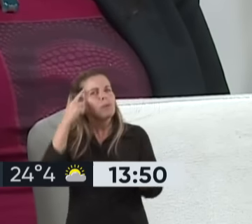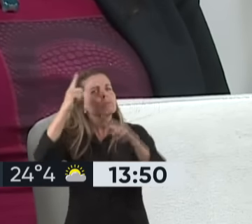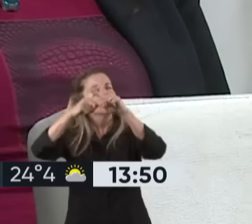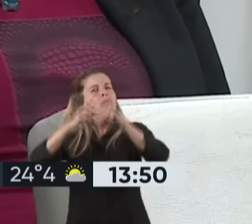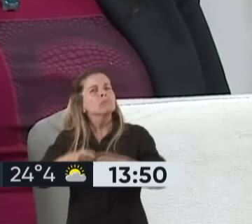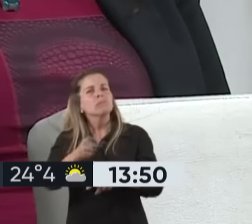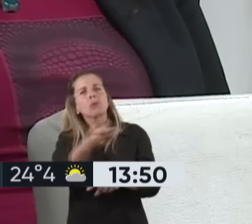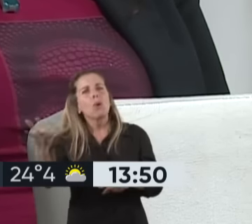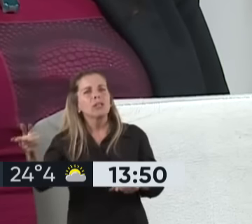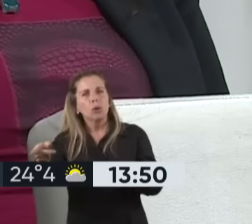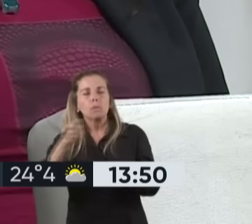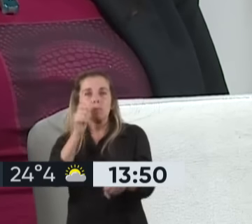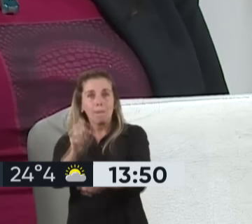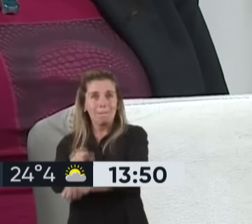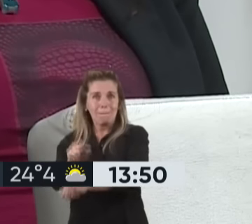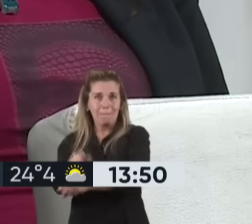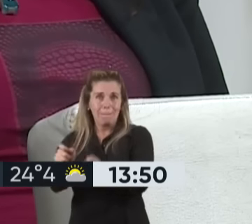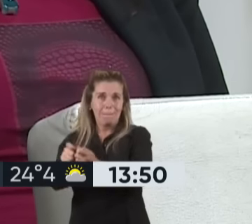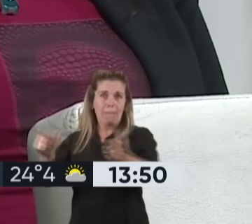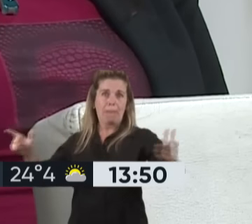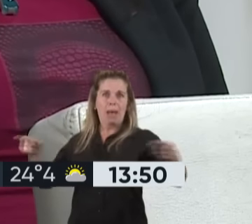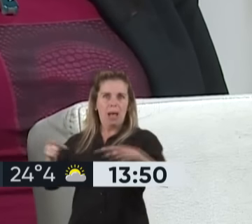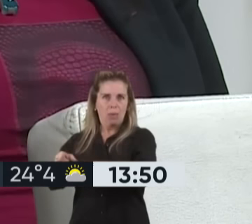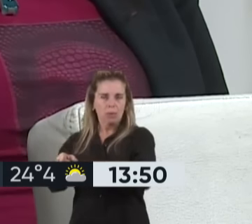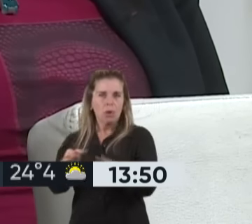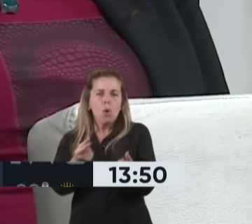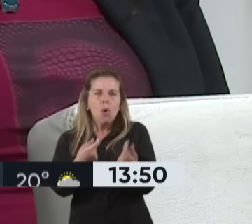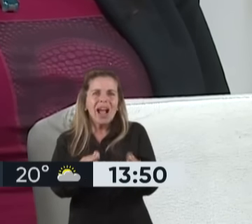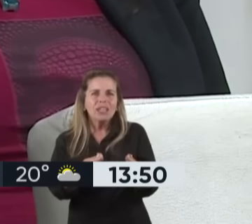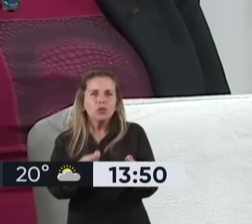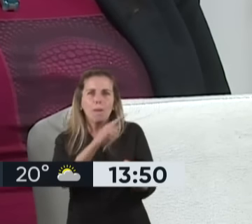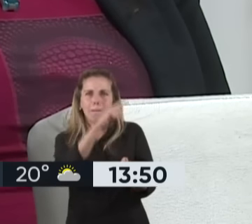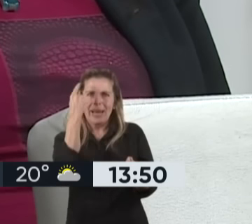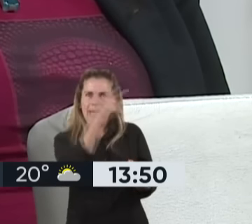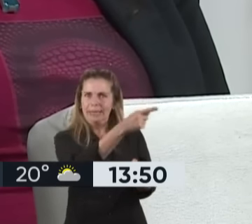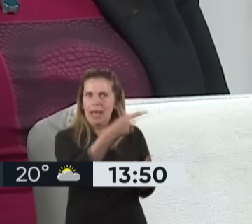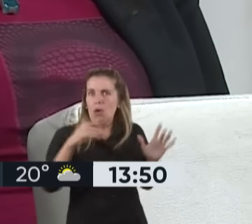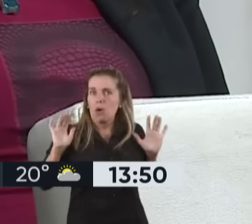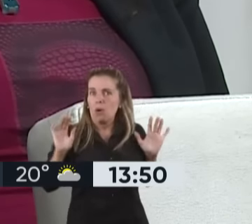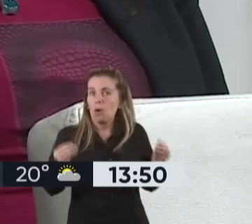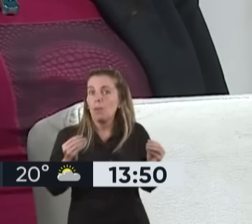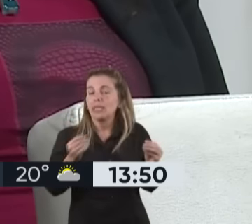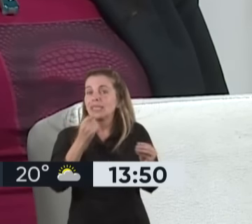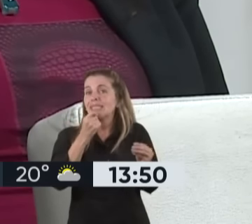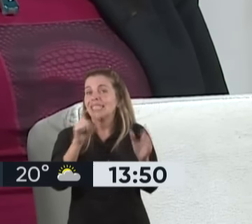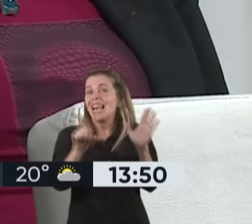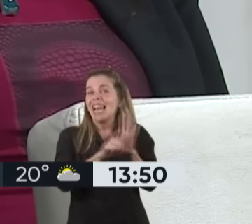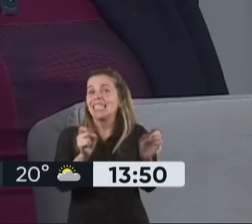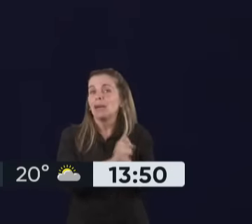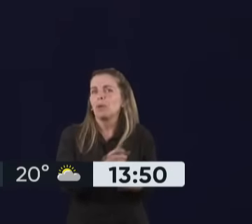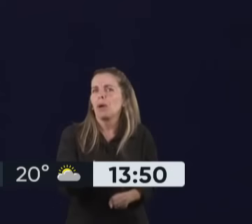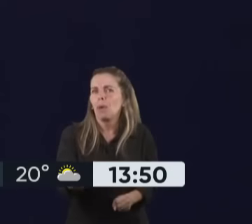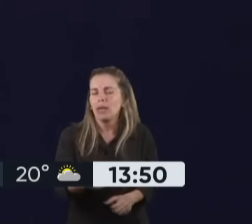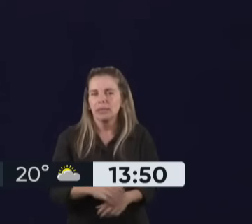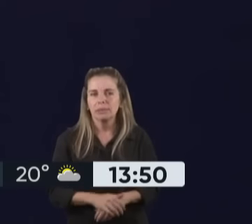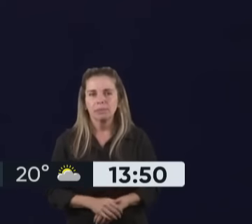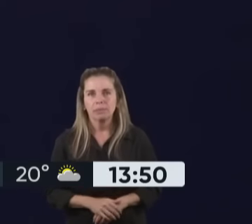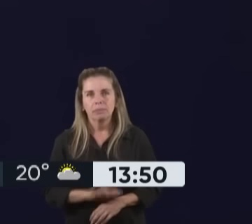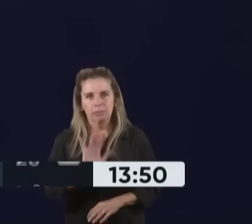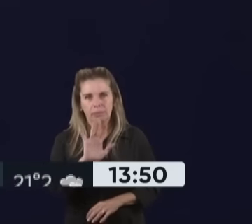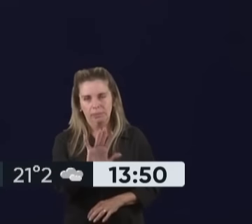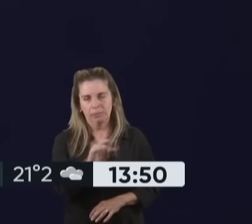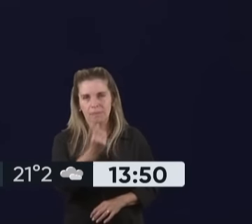población carcelaria y qué costo tiene esto para el Estado a partir del nuevo Código Penal? Gracias. Bueno, en primer